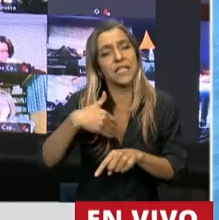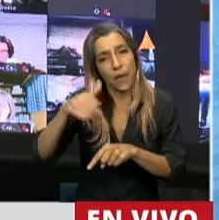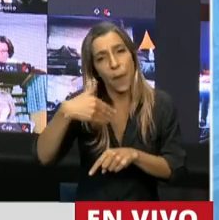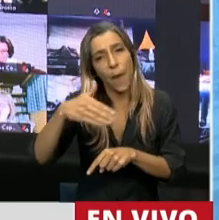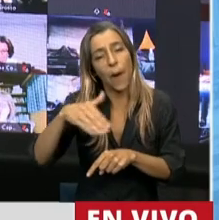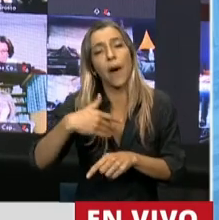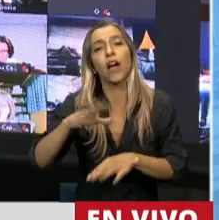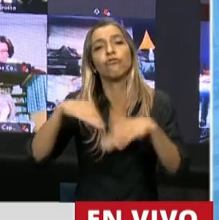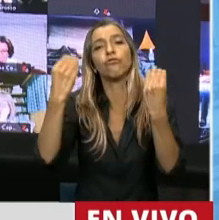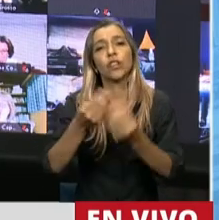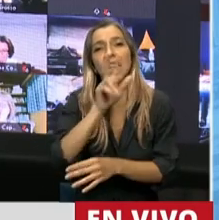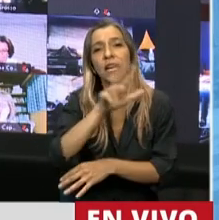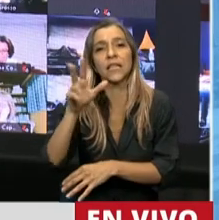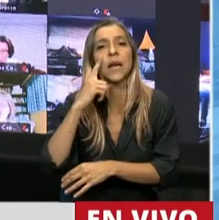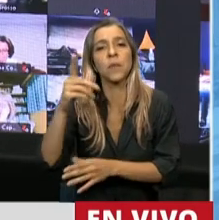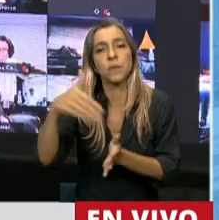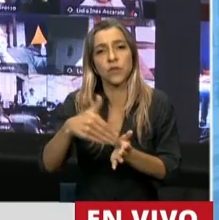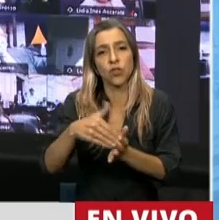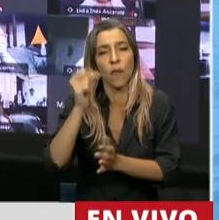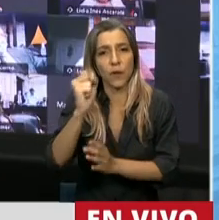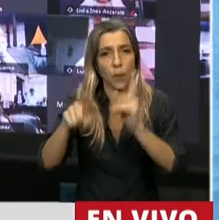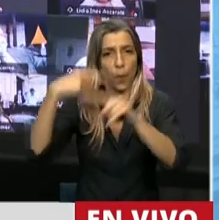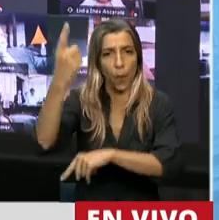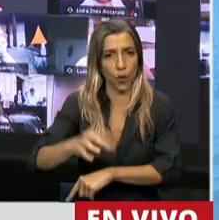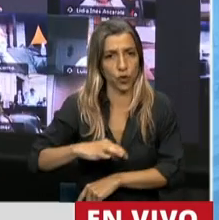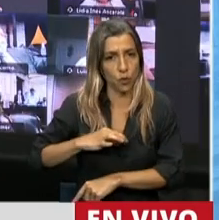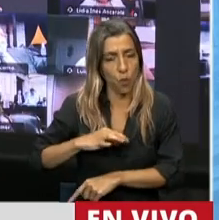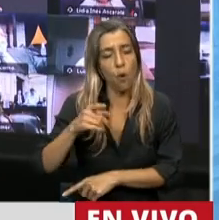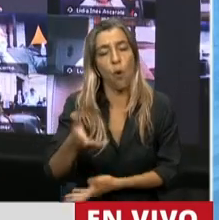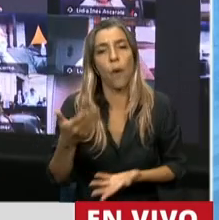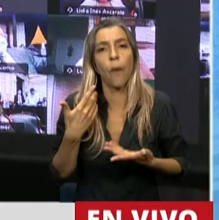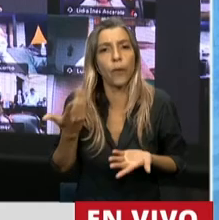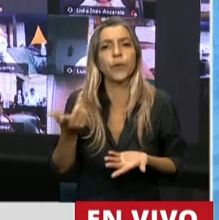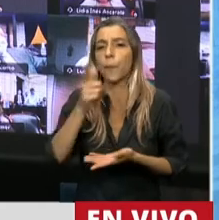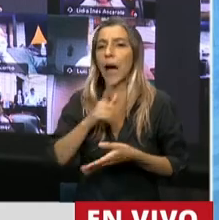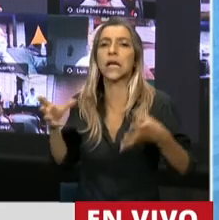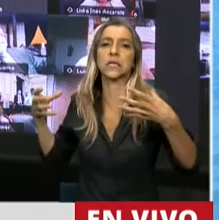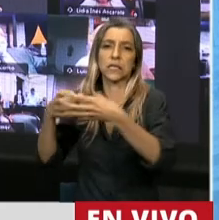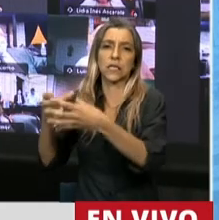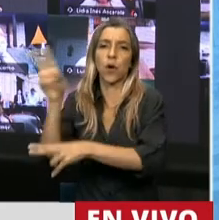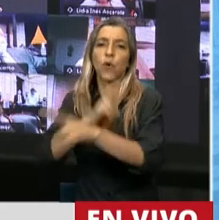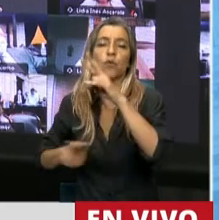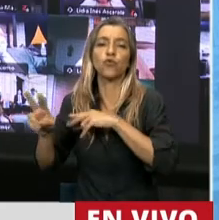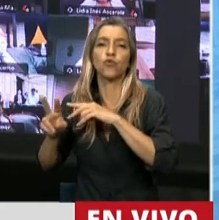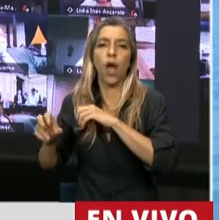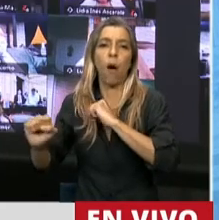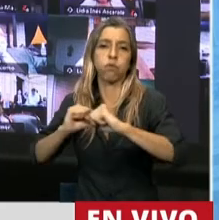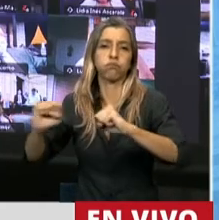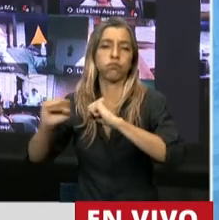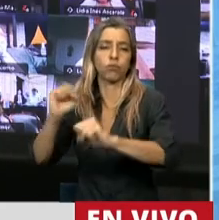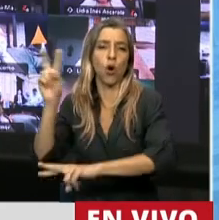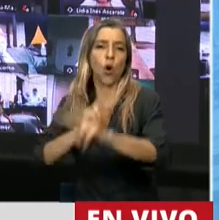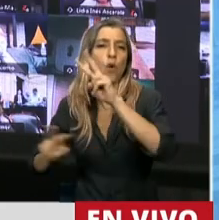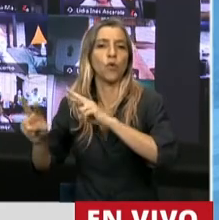casi 33.000 millones de pesos para el año que viene, da toda la sensación de que esta mesa busca generar un escenario de